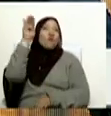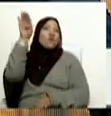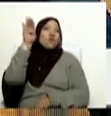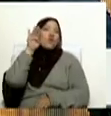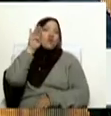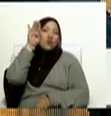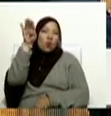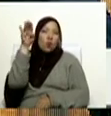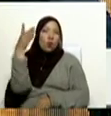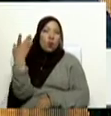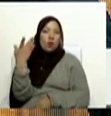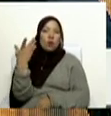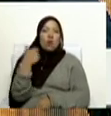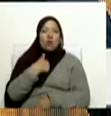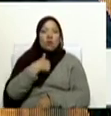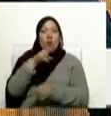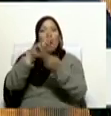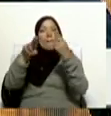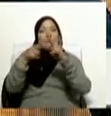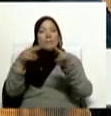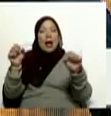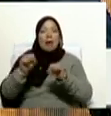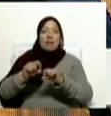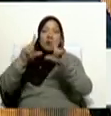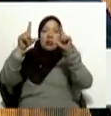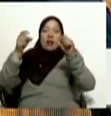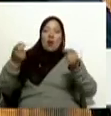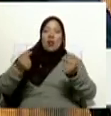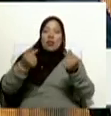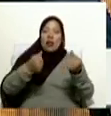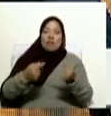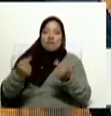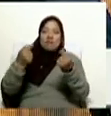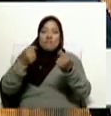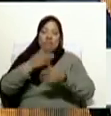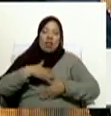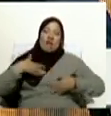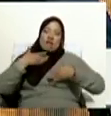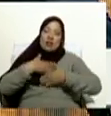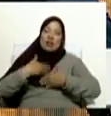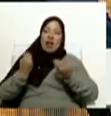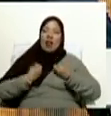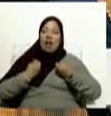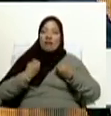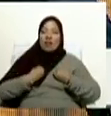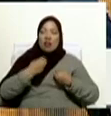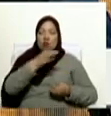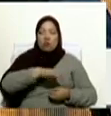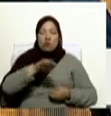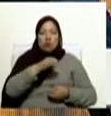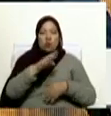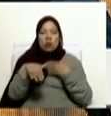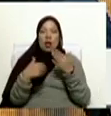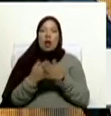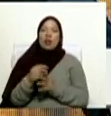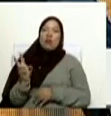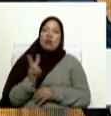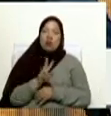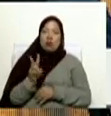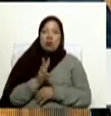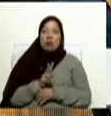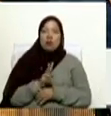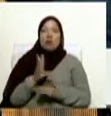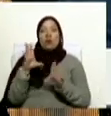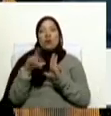allá con admiración y pmo la prosperidad el esplendor la vida que ha recibido esta vasta región me siento